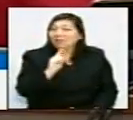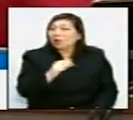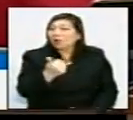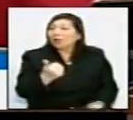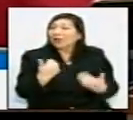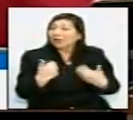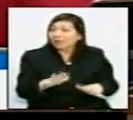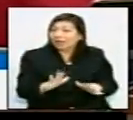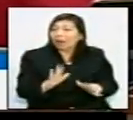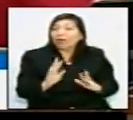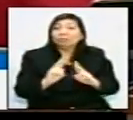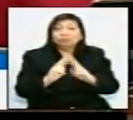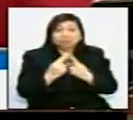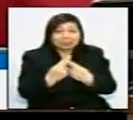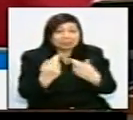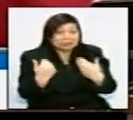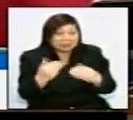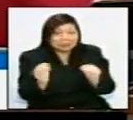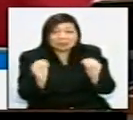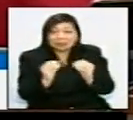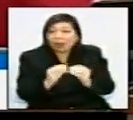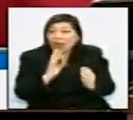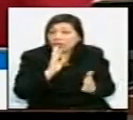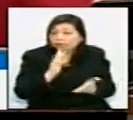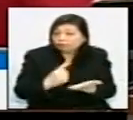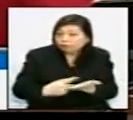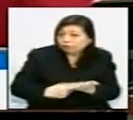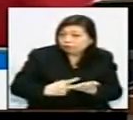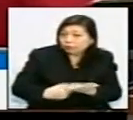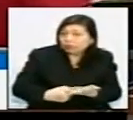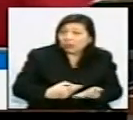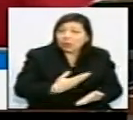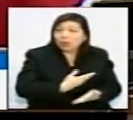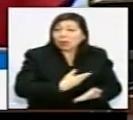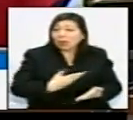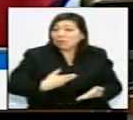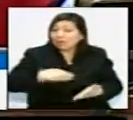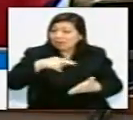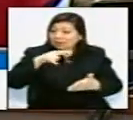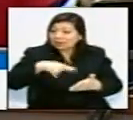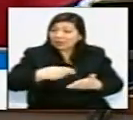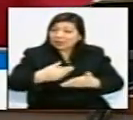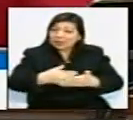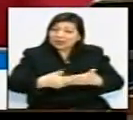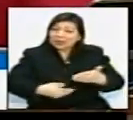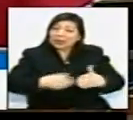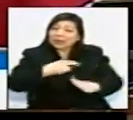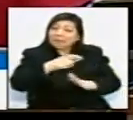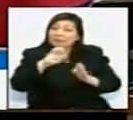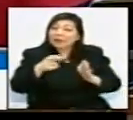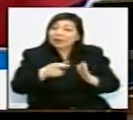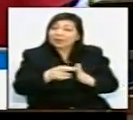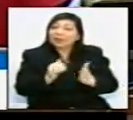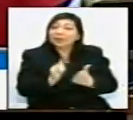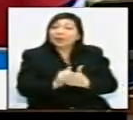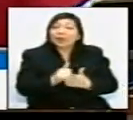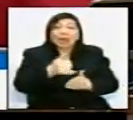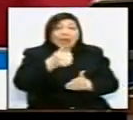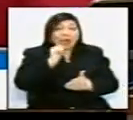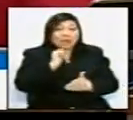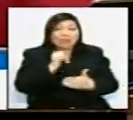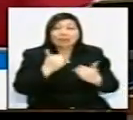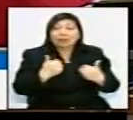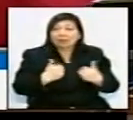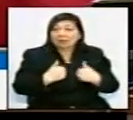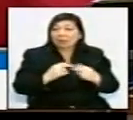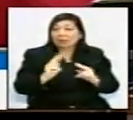con las que ya nos hemos reunido. De hecho, con el gobierno regional revisamos una lista de los proyectos. El día de ayer hemos